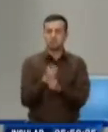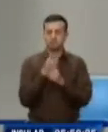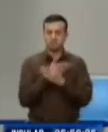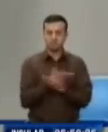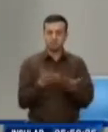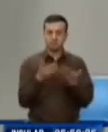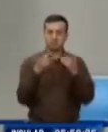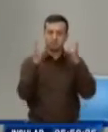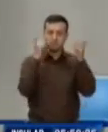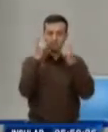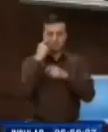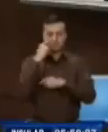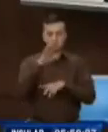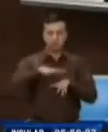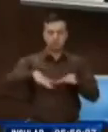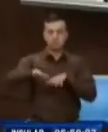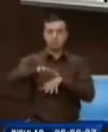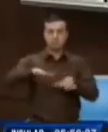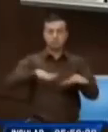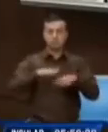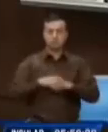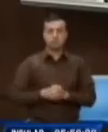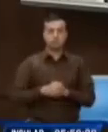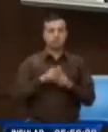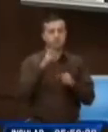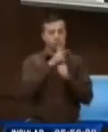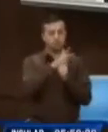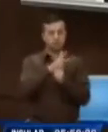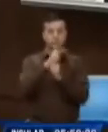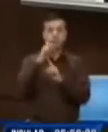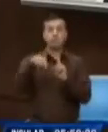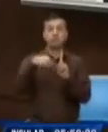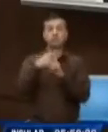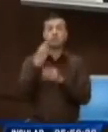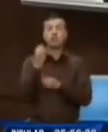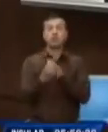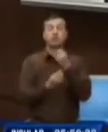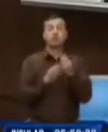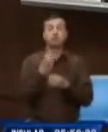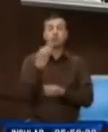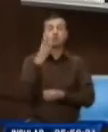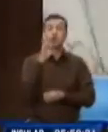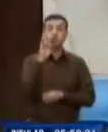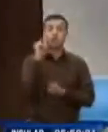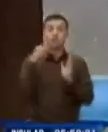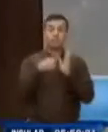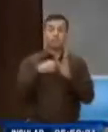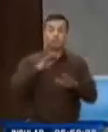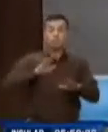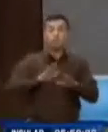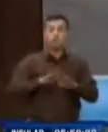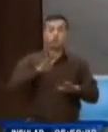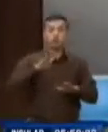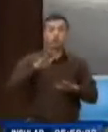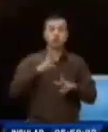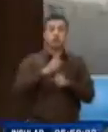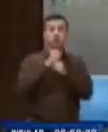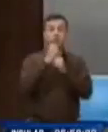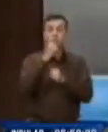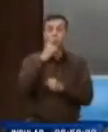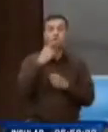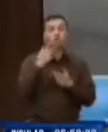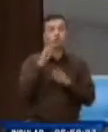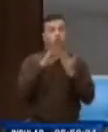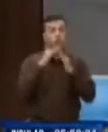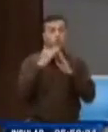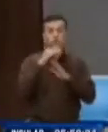que monitorean el perímetro. El sistema de monitoreo se complementa con la ubicación de más de 7.000 botones de seguridad que pueden ser accionados por